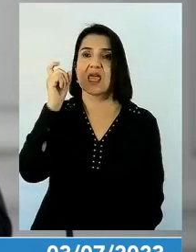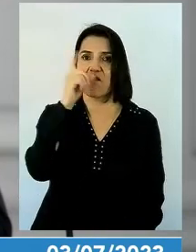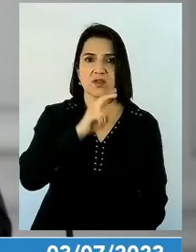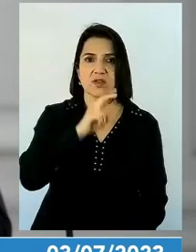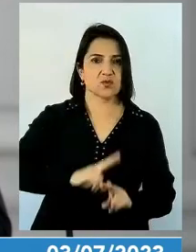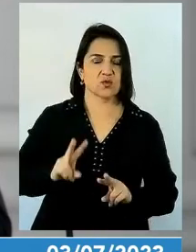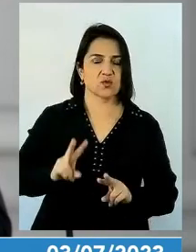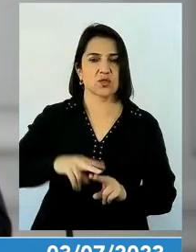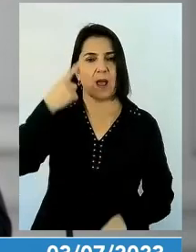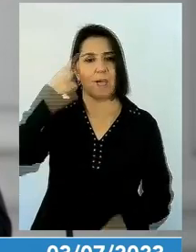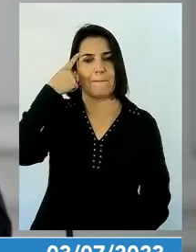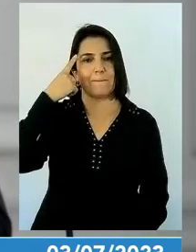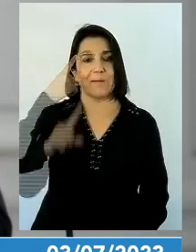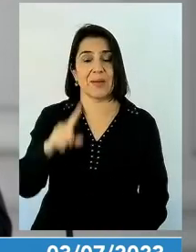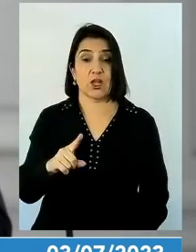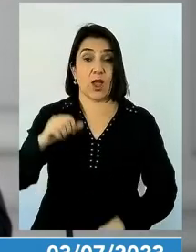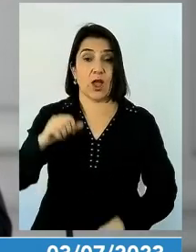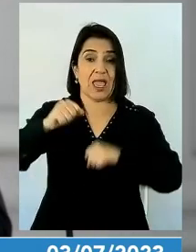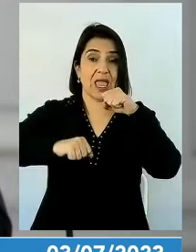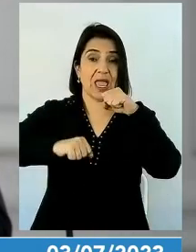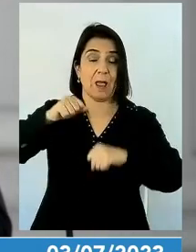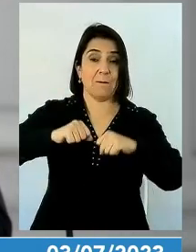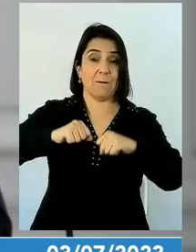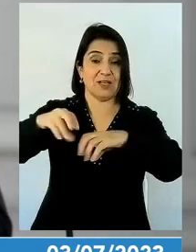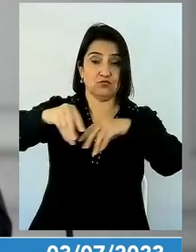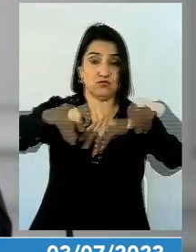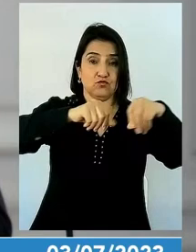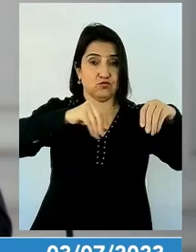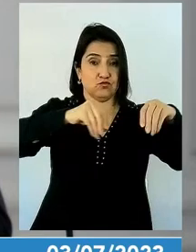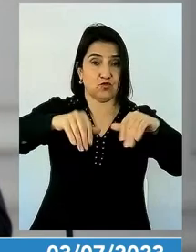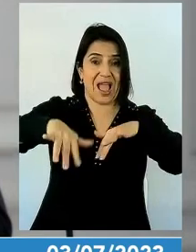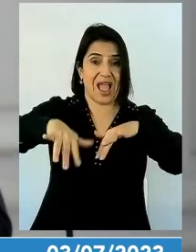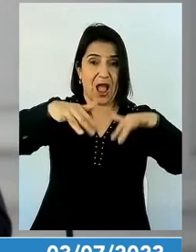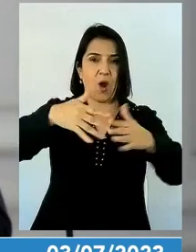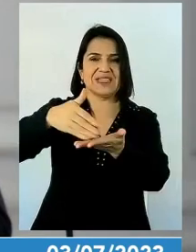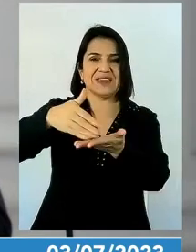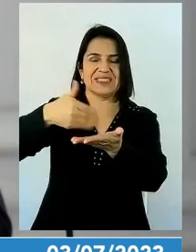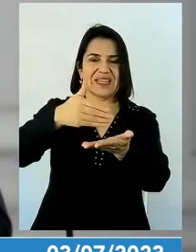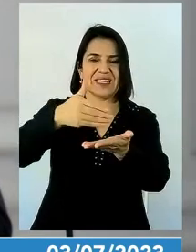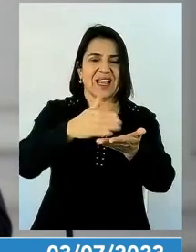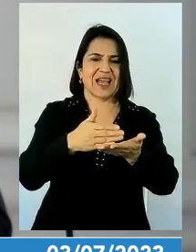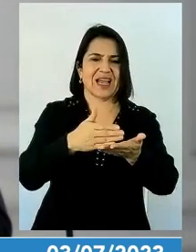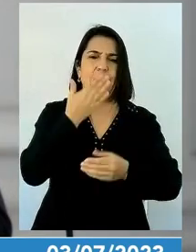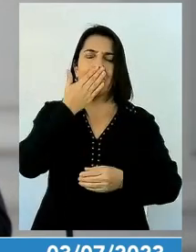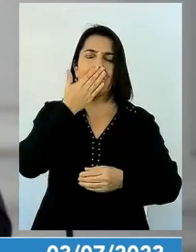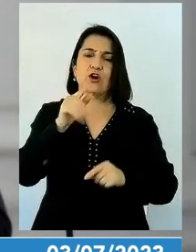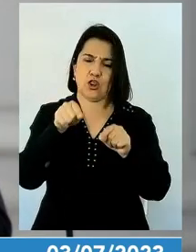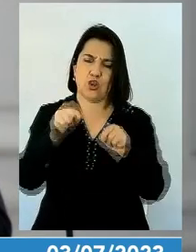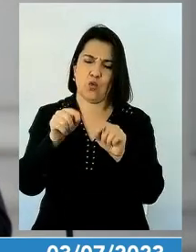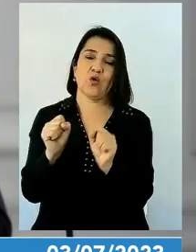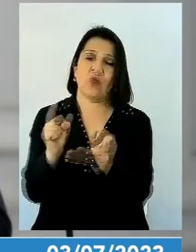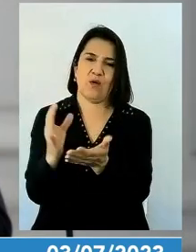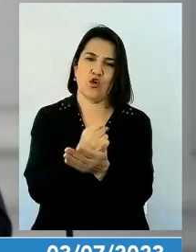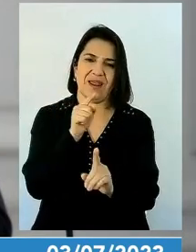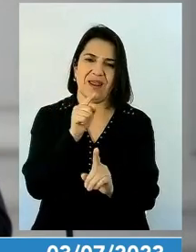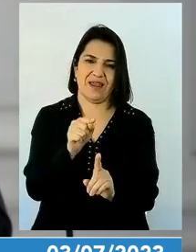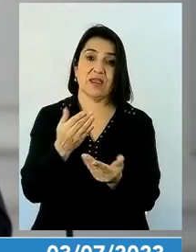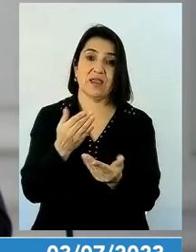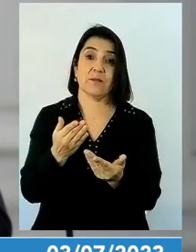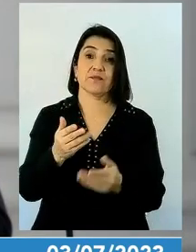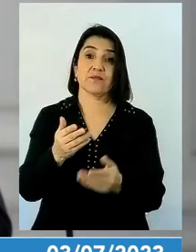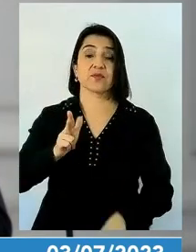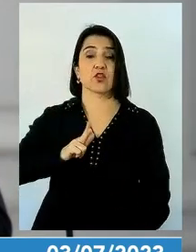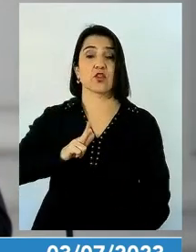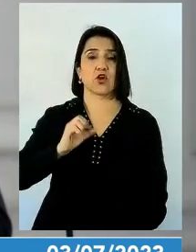espero que cada vez vaya mejorando más y que podamos avanzar hacia allá. Don Carlos, quería hacer una pequeña pregunta para